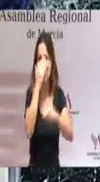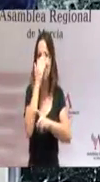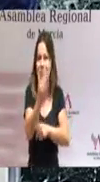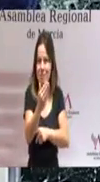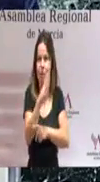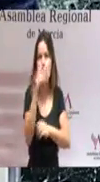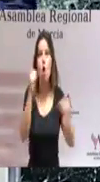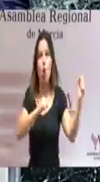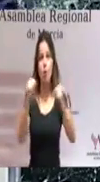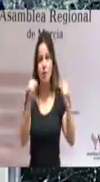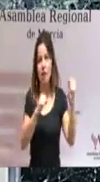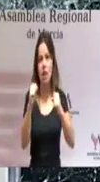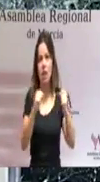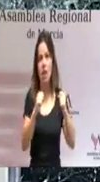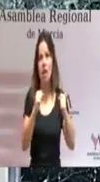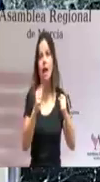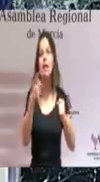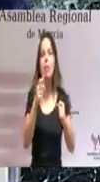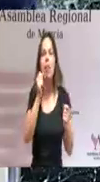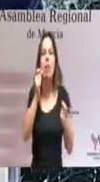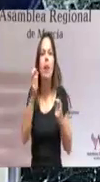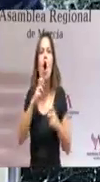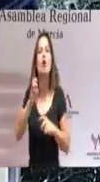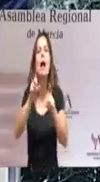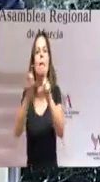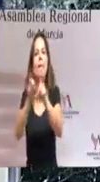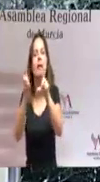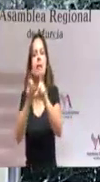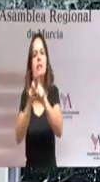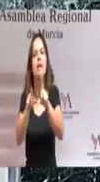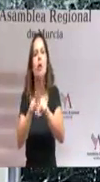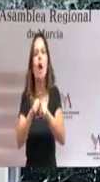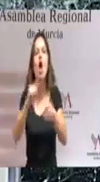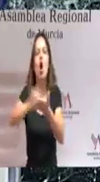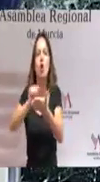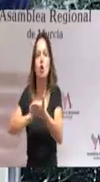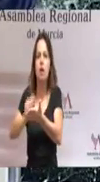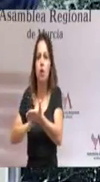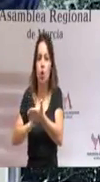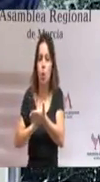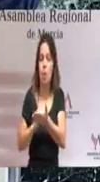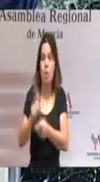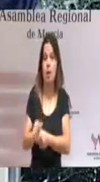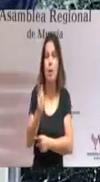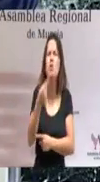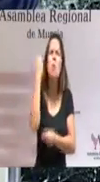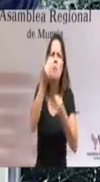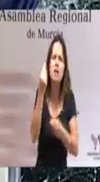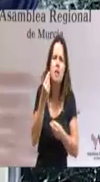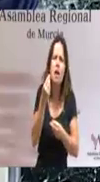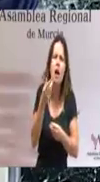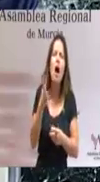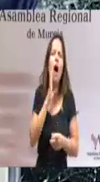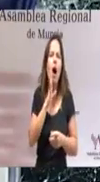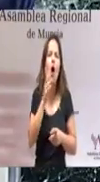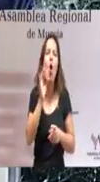en competir y que ven como otras empresas que se llevan los contratos por menos coste. ¿Cuánto cree usted que supone o ha